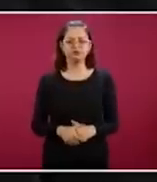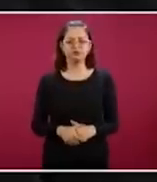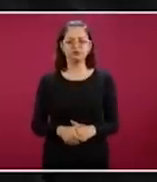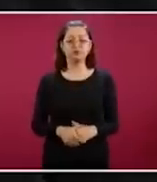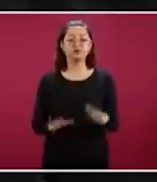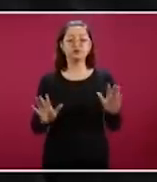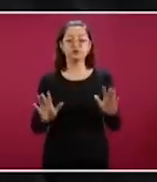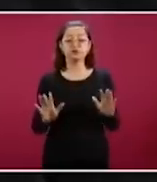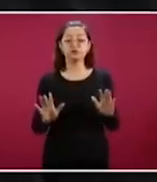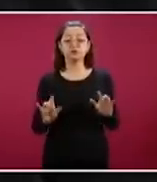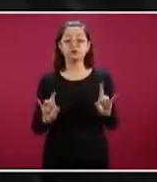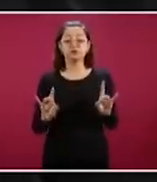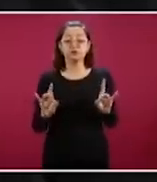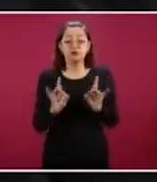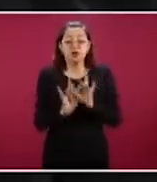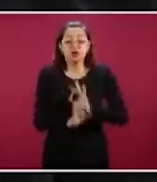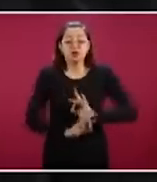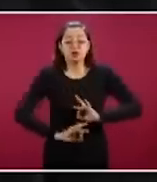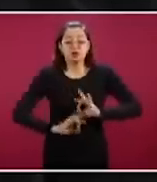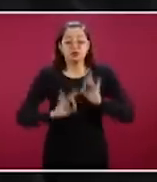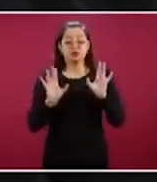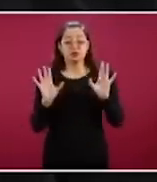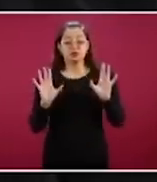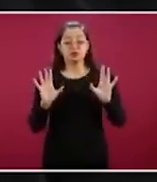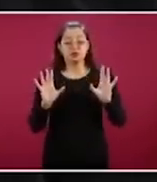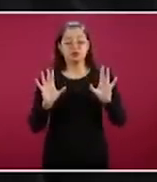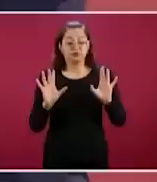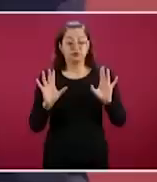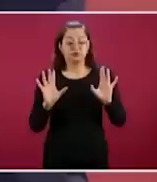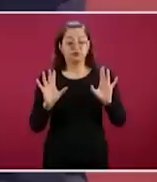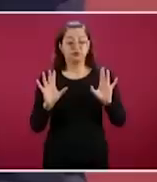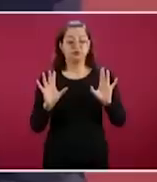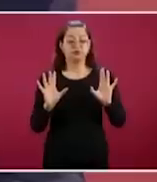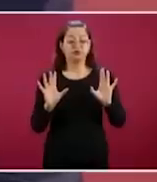en el caso de que